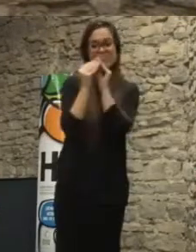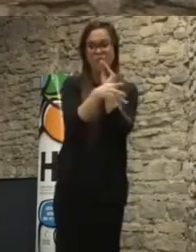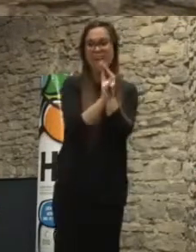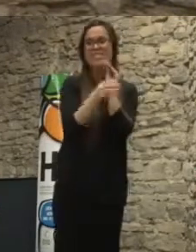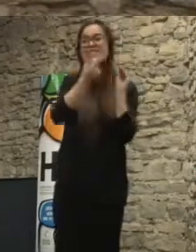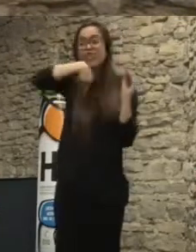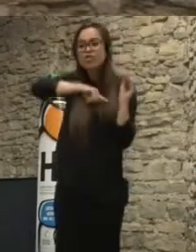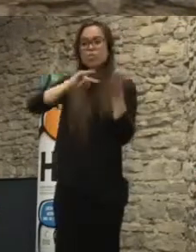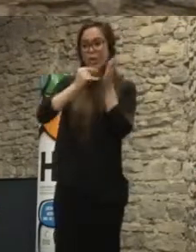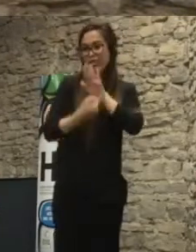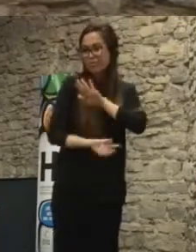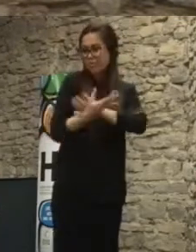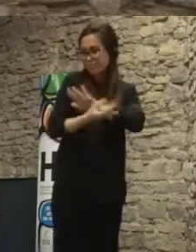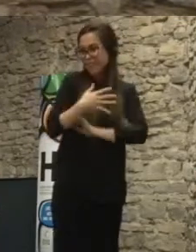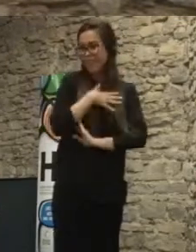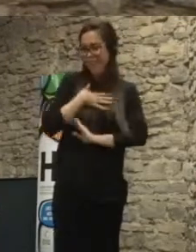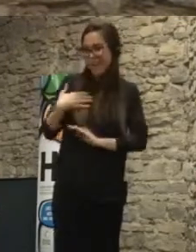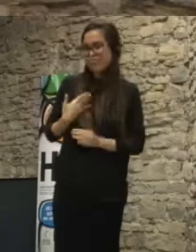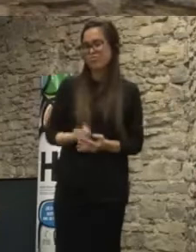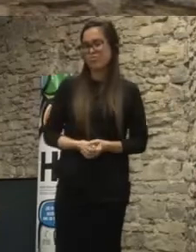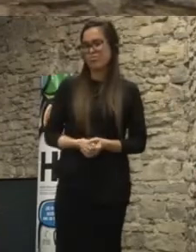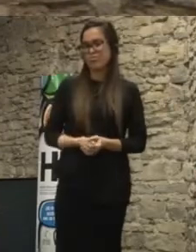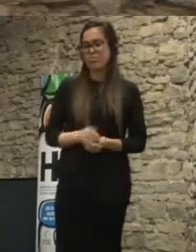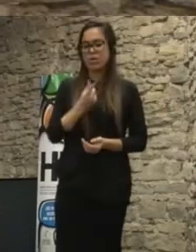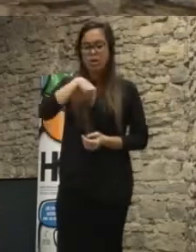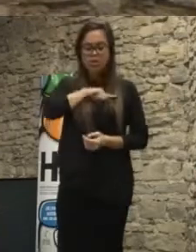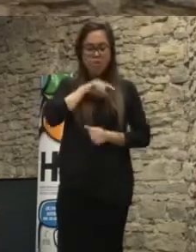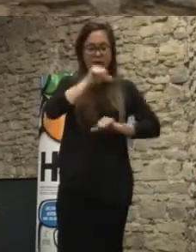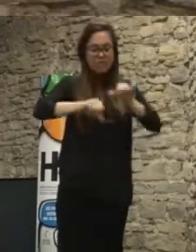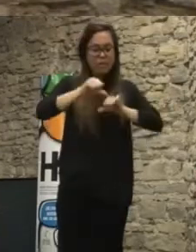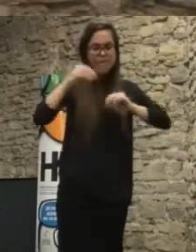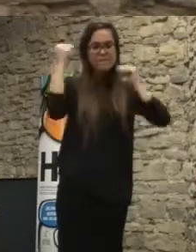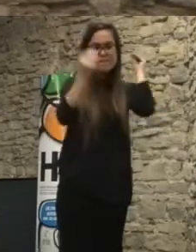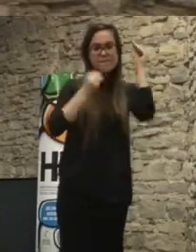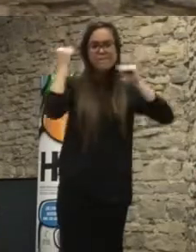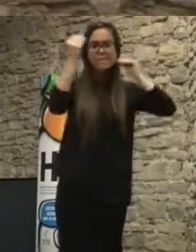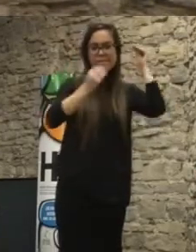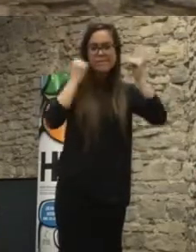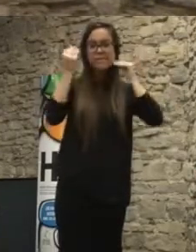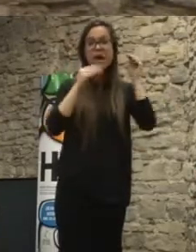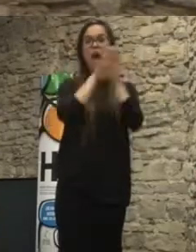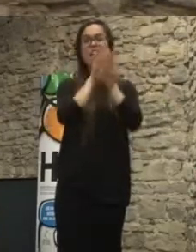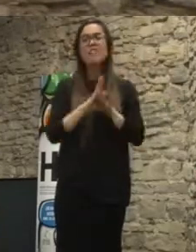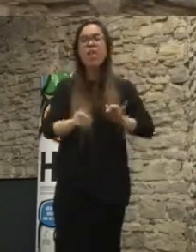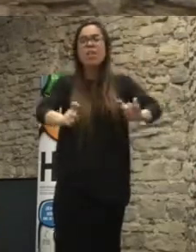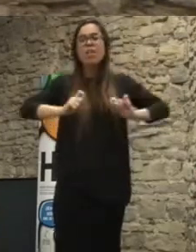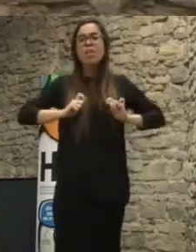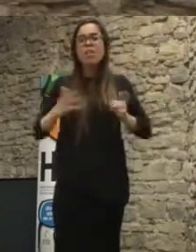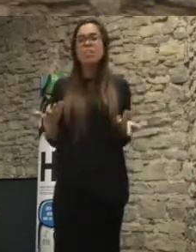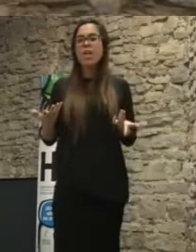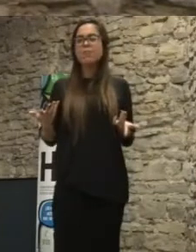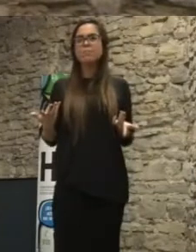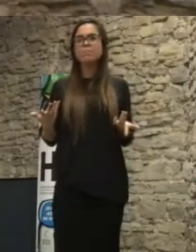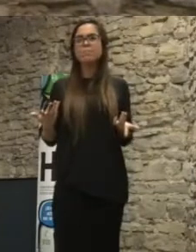proyectos. Y repensar el asociacionismo seguramente nos exige un momento de